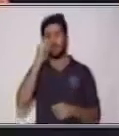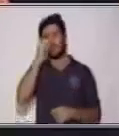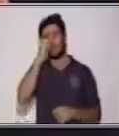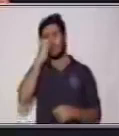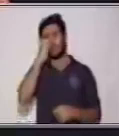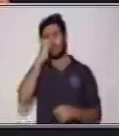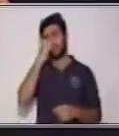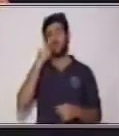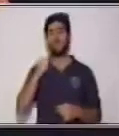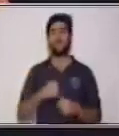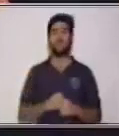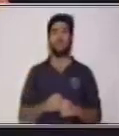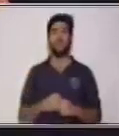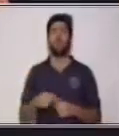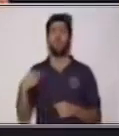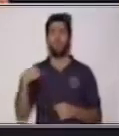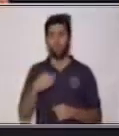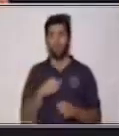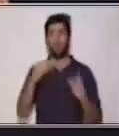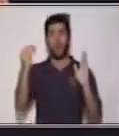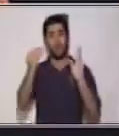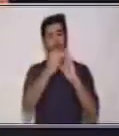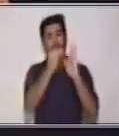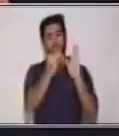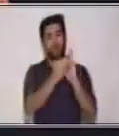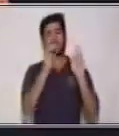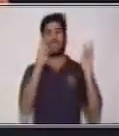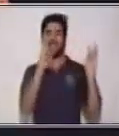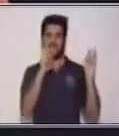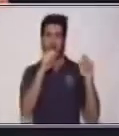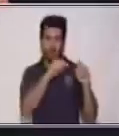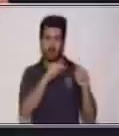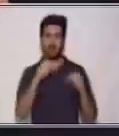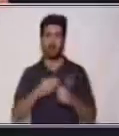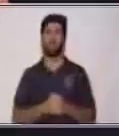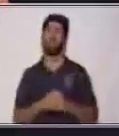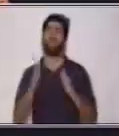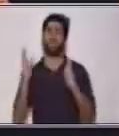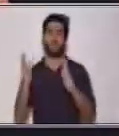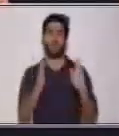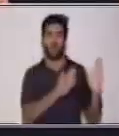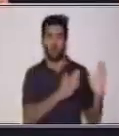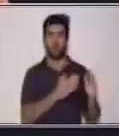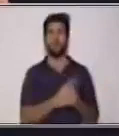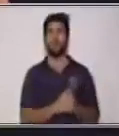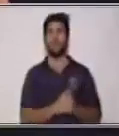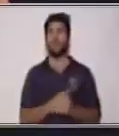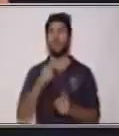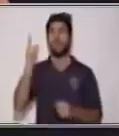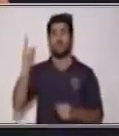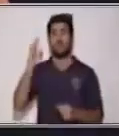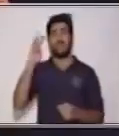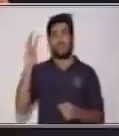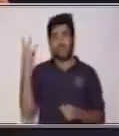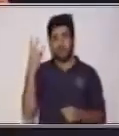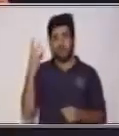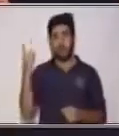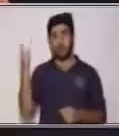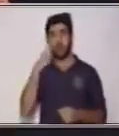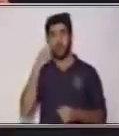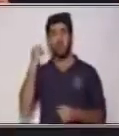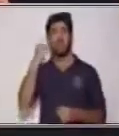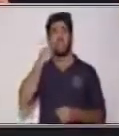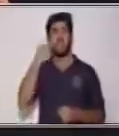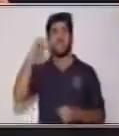colocar como tema de nuestro informe. Ahora tenemos como tercer punto el